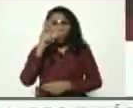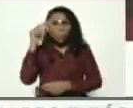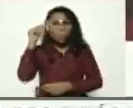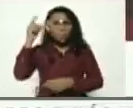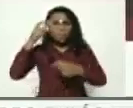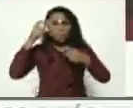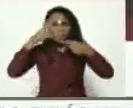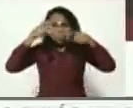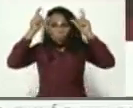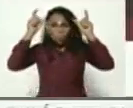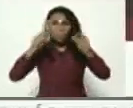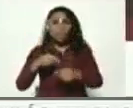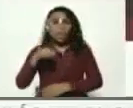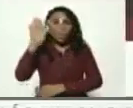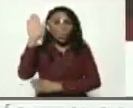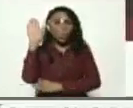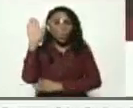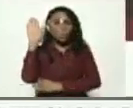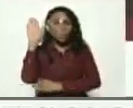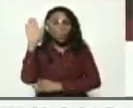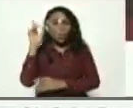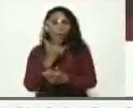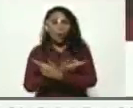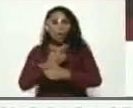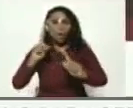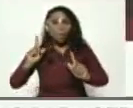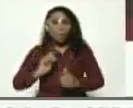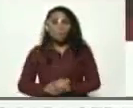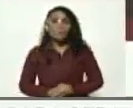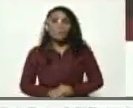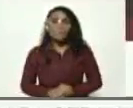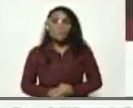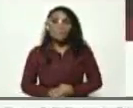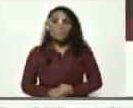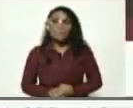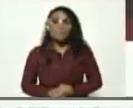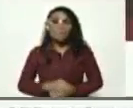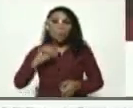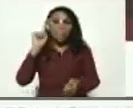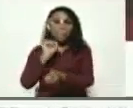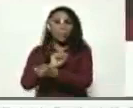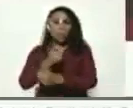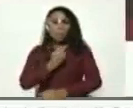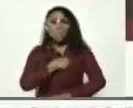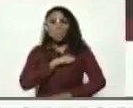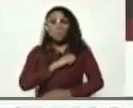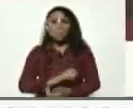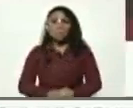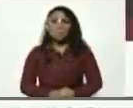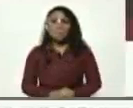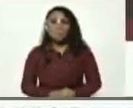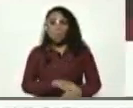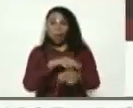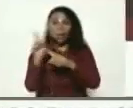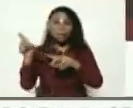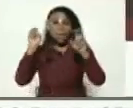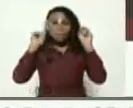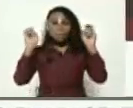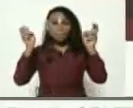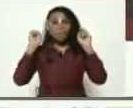Rodríguez, donde juró liberarnos del yugo español, con aquellas